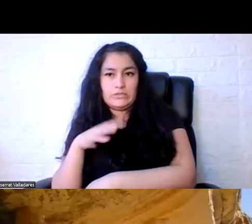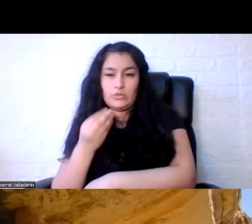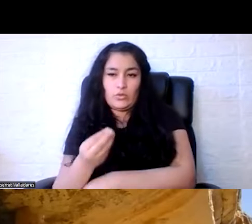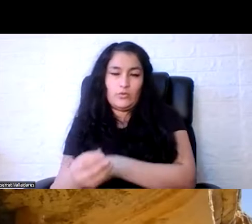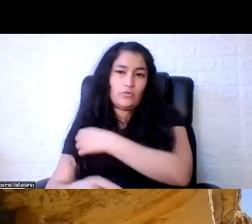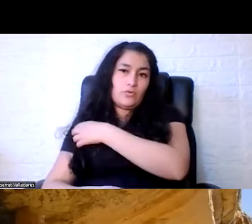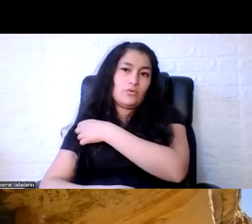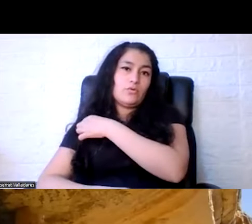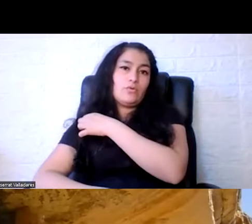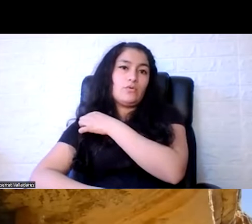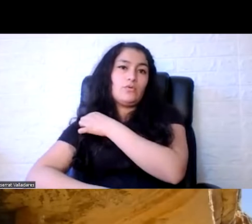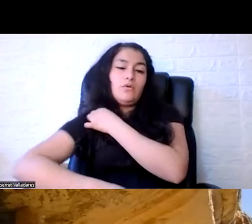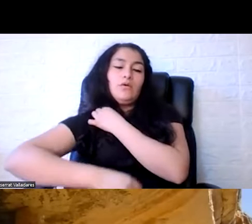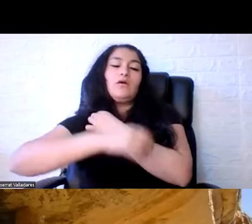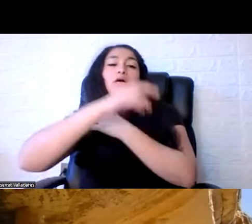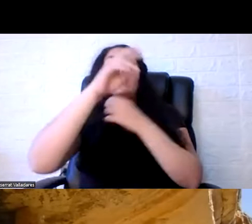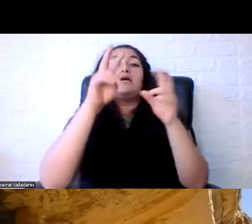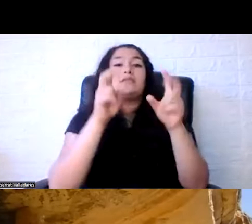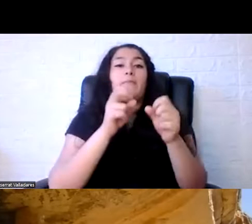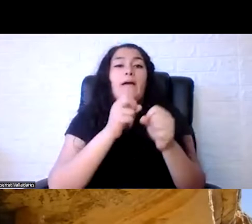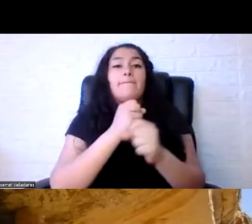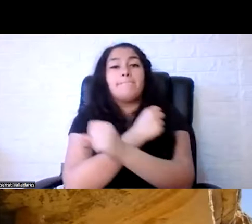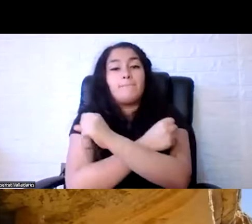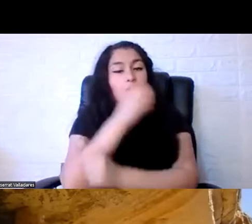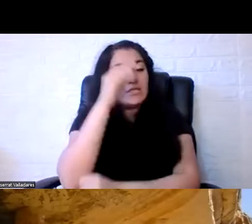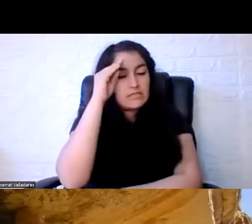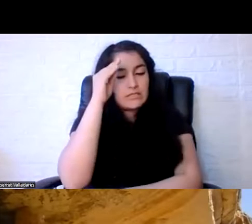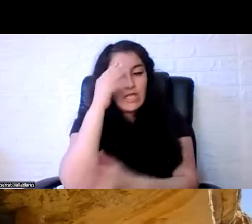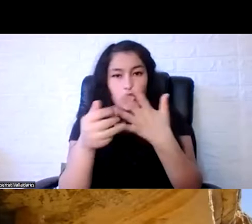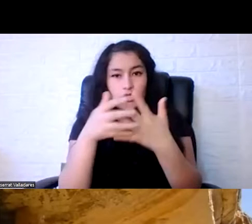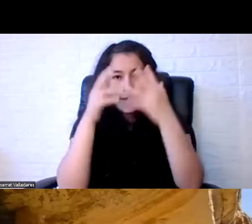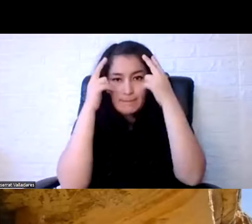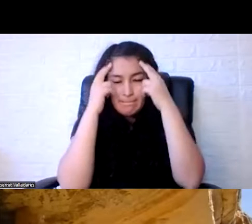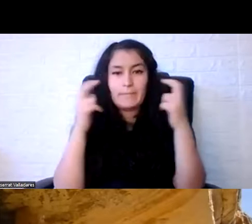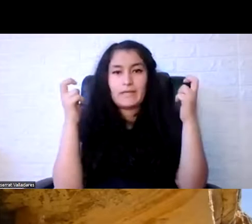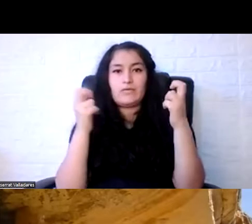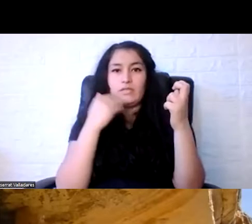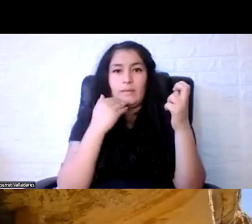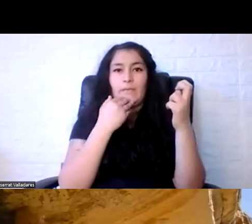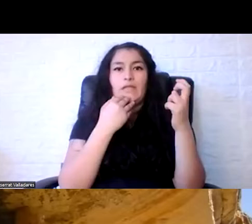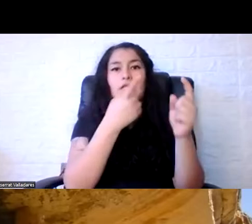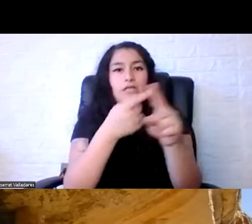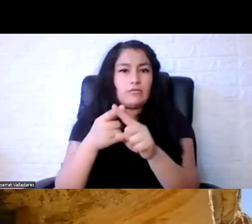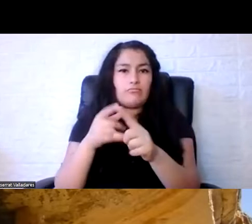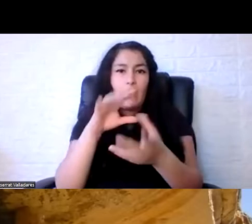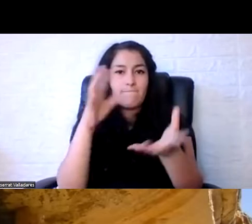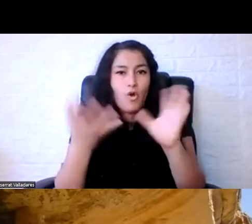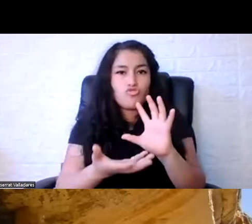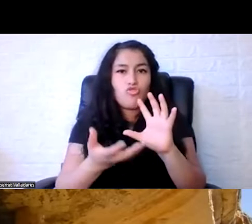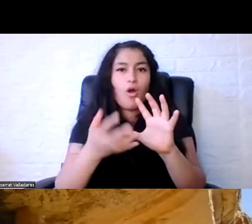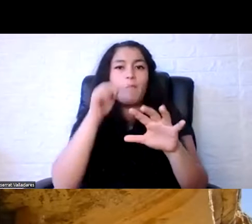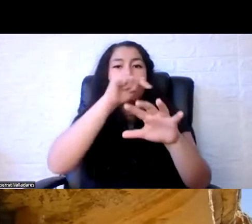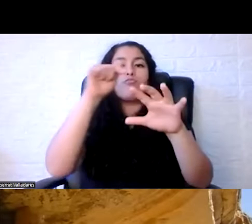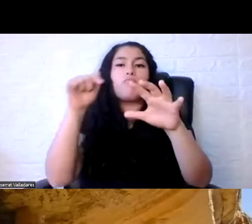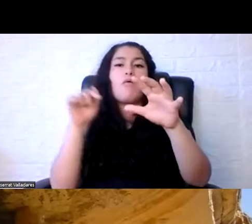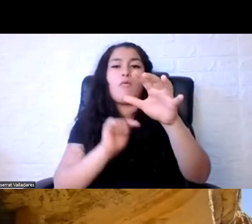las policías en México, igual que casi en todo el resto del mundo, son personas con una gran